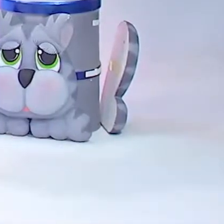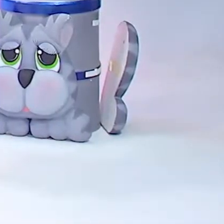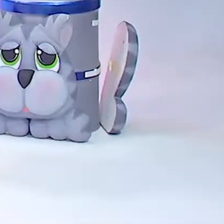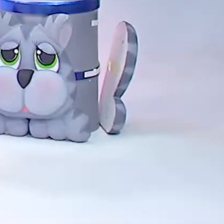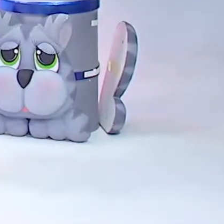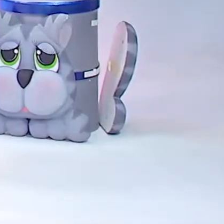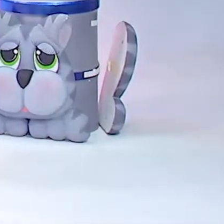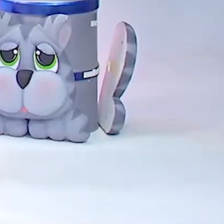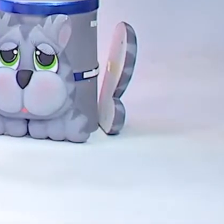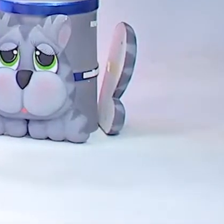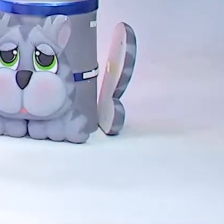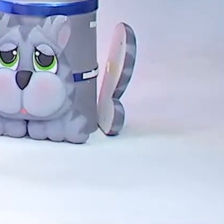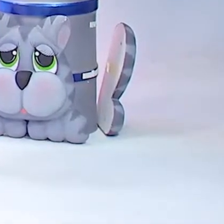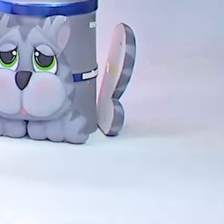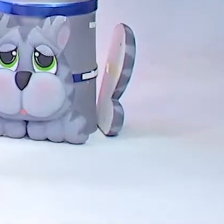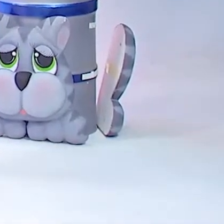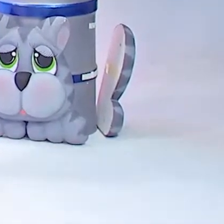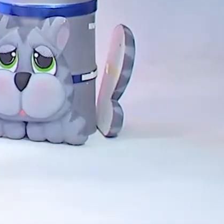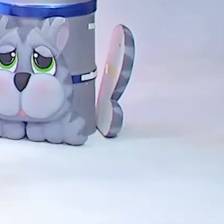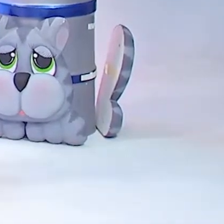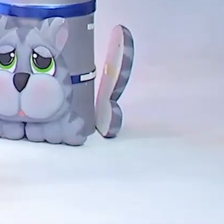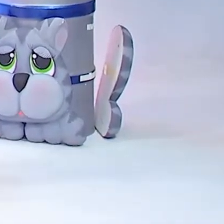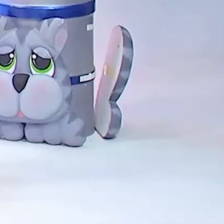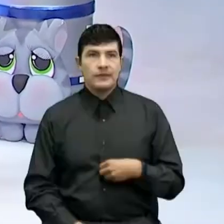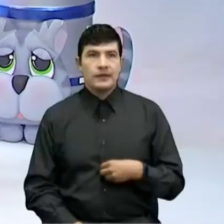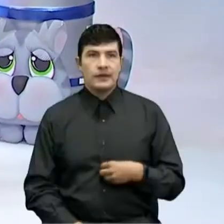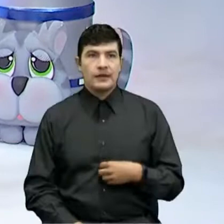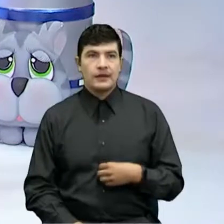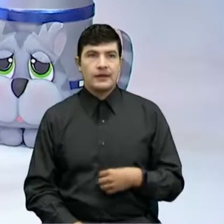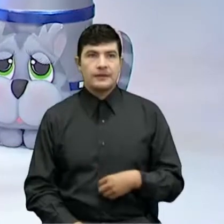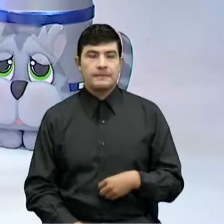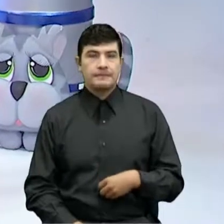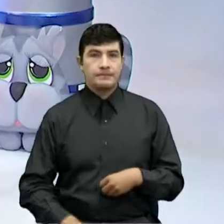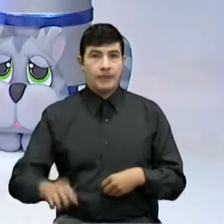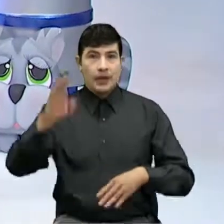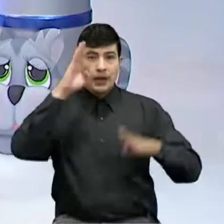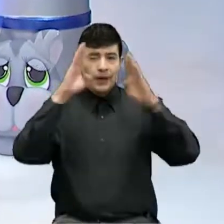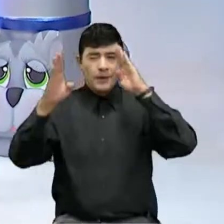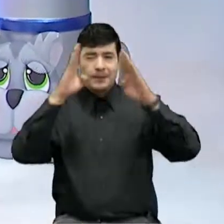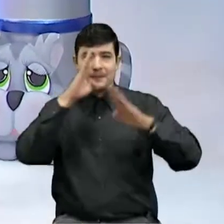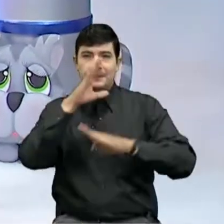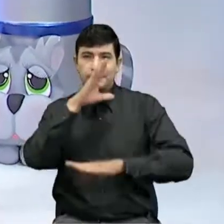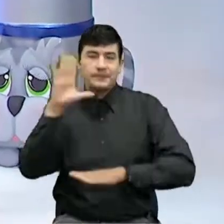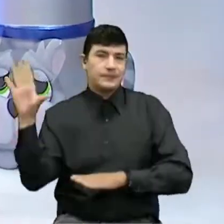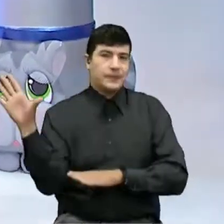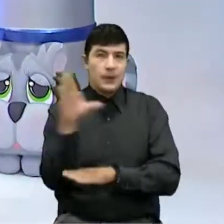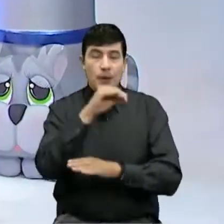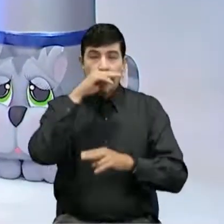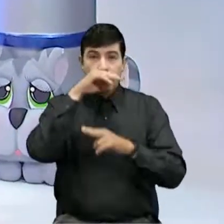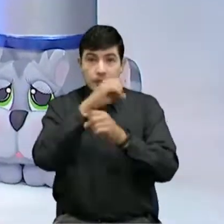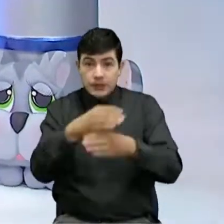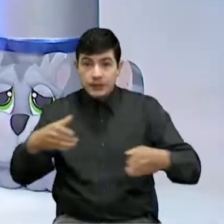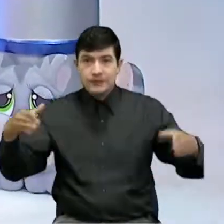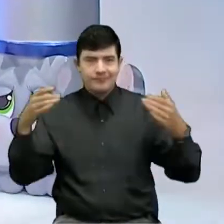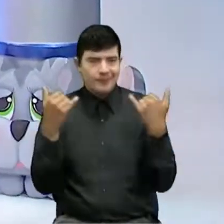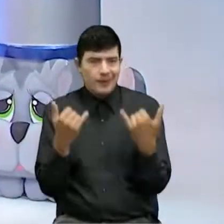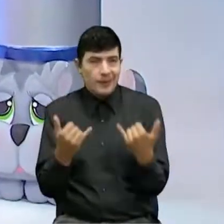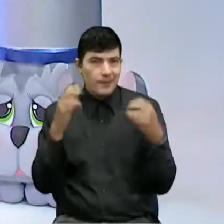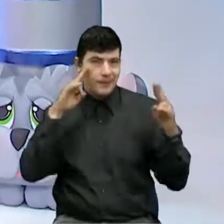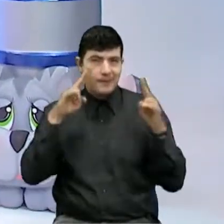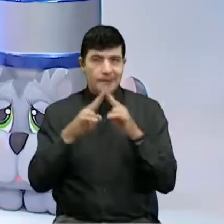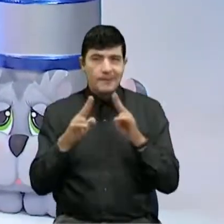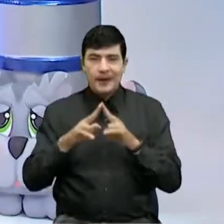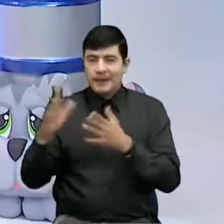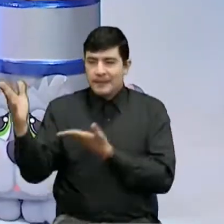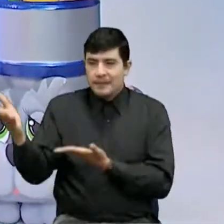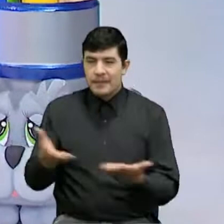Hola, hola a todos los niños y familias que se conectan nuevamente con nosotros el día de hoy. Bienvenidos a este programa maravilloso, lleno